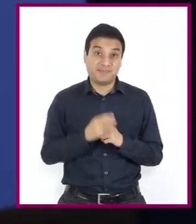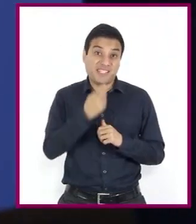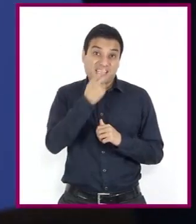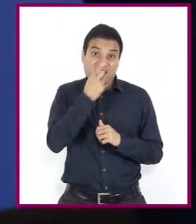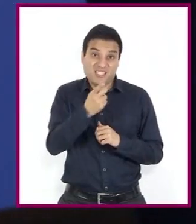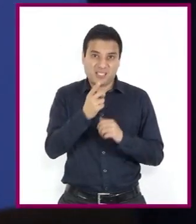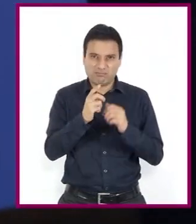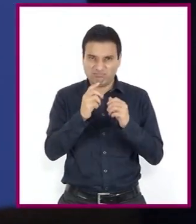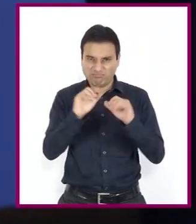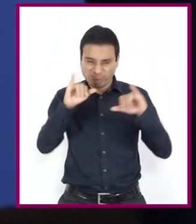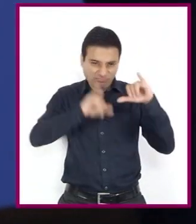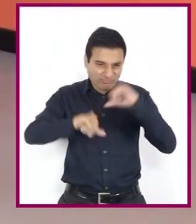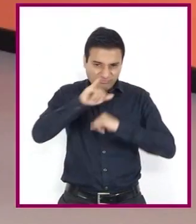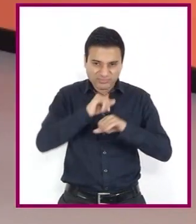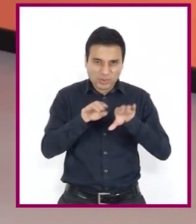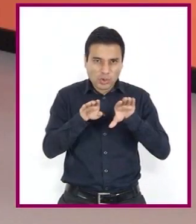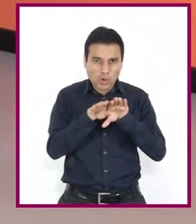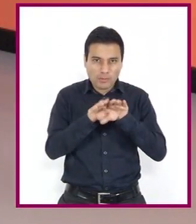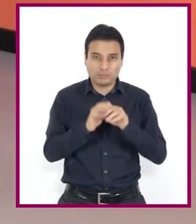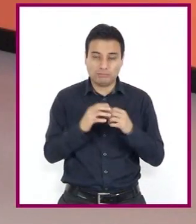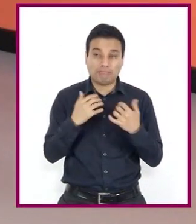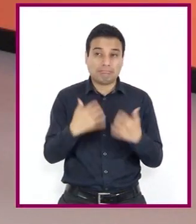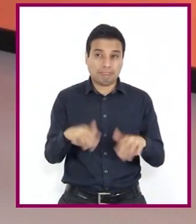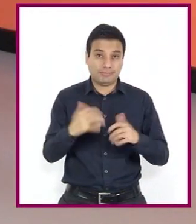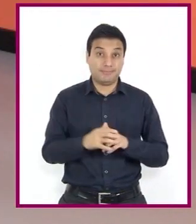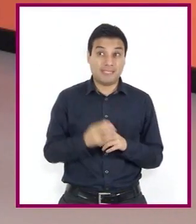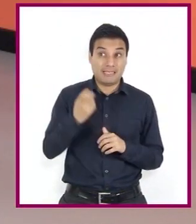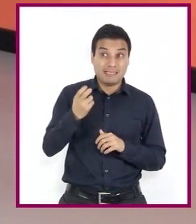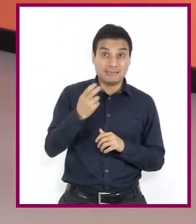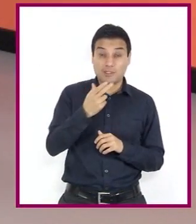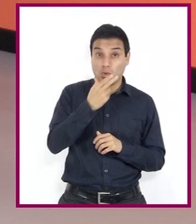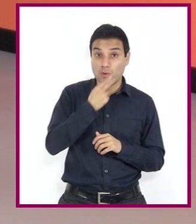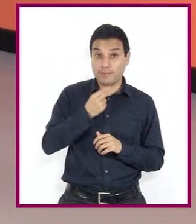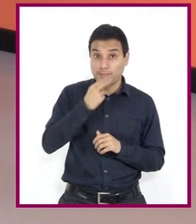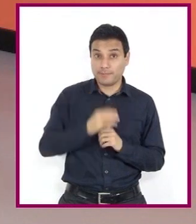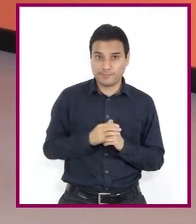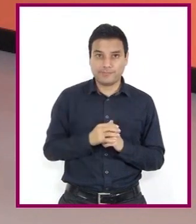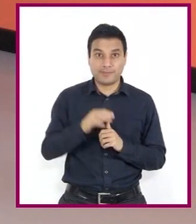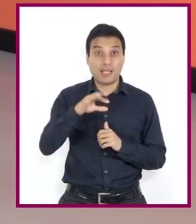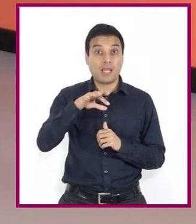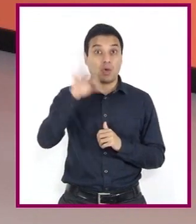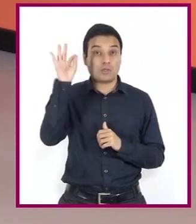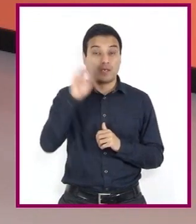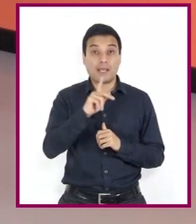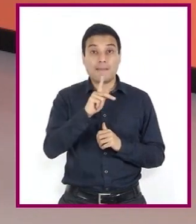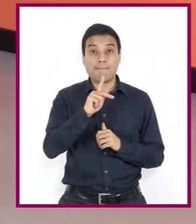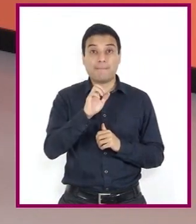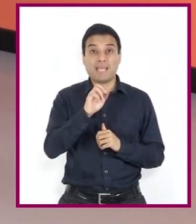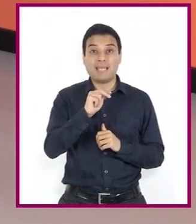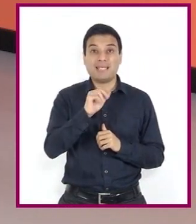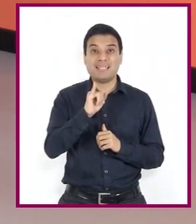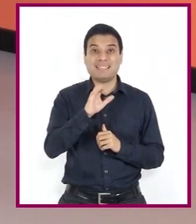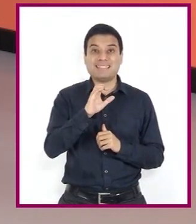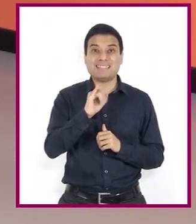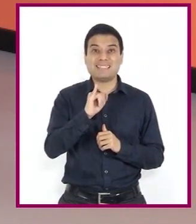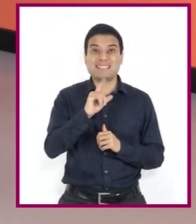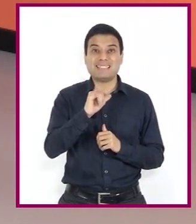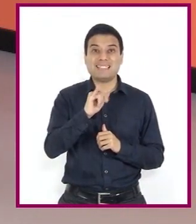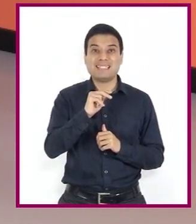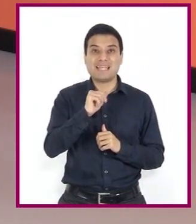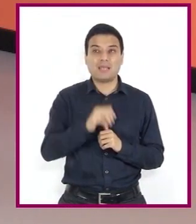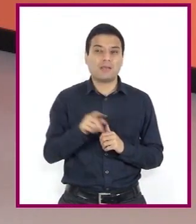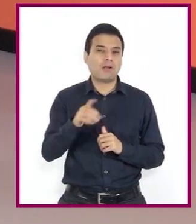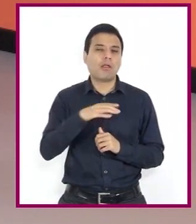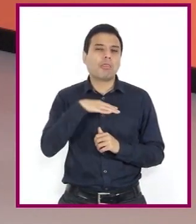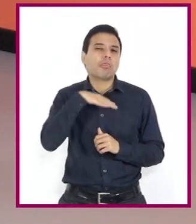la ciencia. ¿Sabía que Alexander Fleming descubrió la penicilina por un descuido? Así